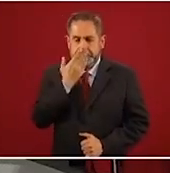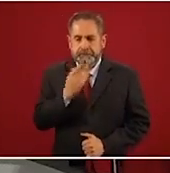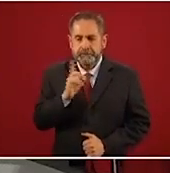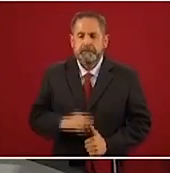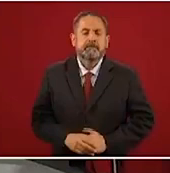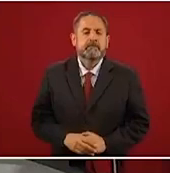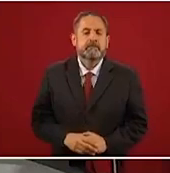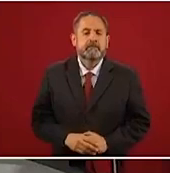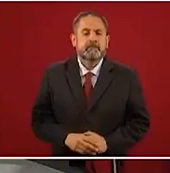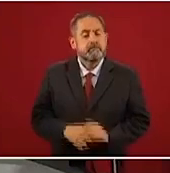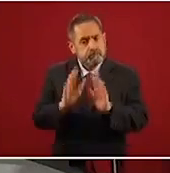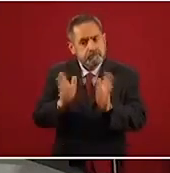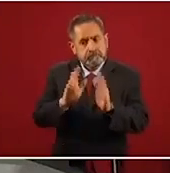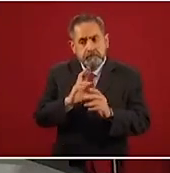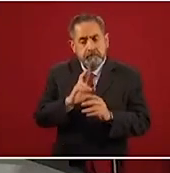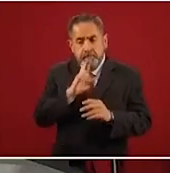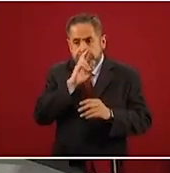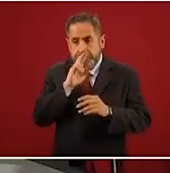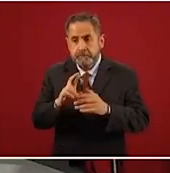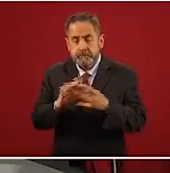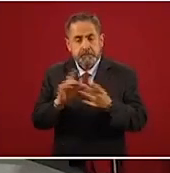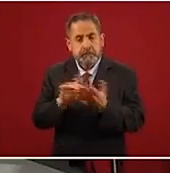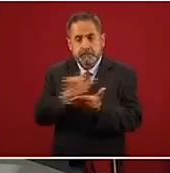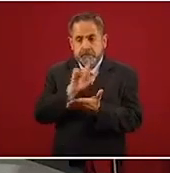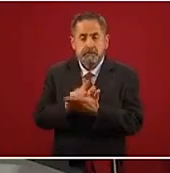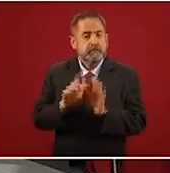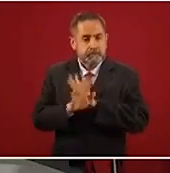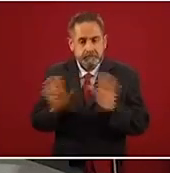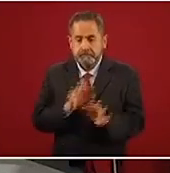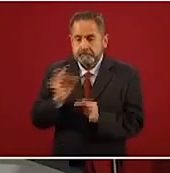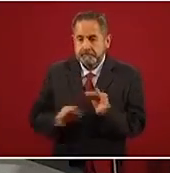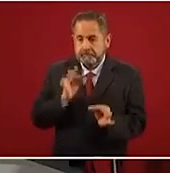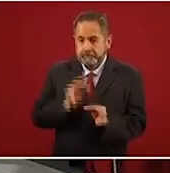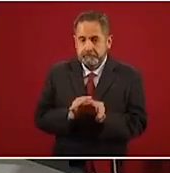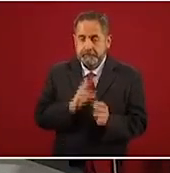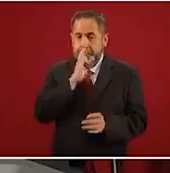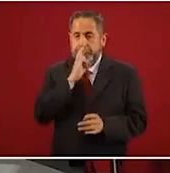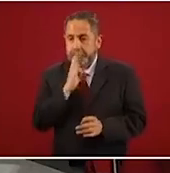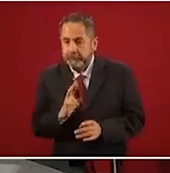Ya se resolvió precisamente en la ley para que